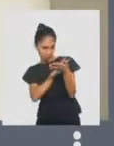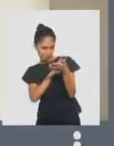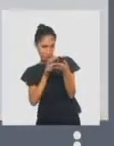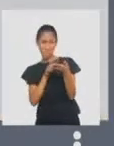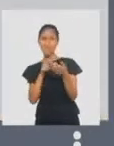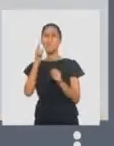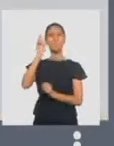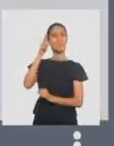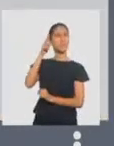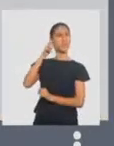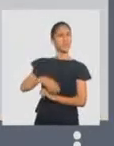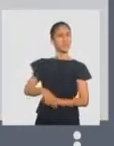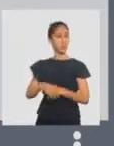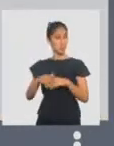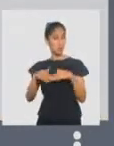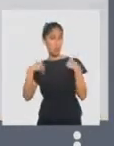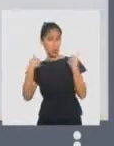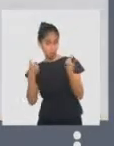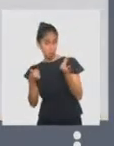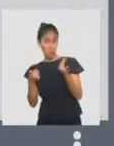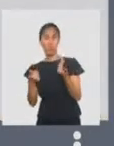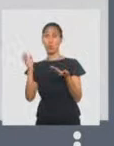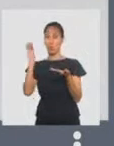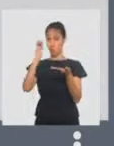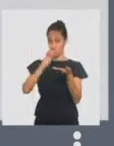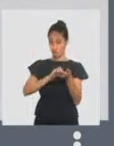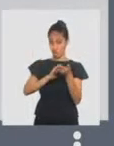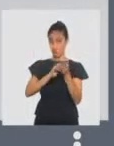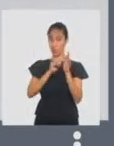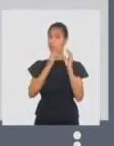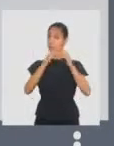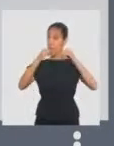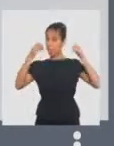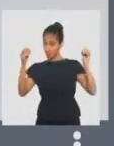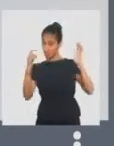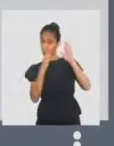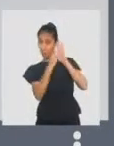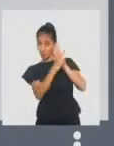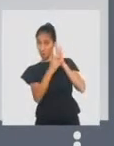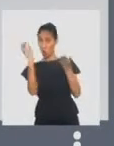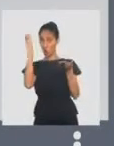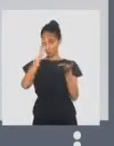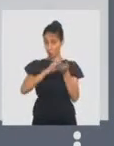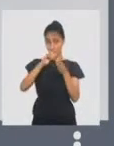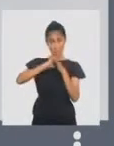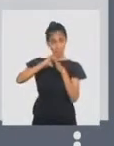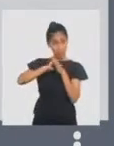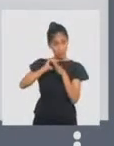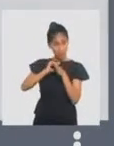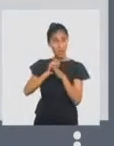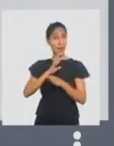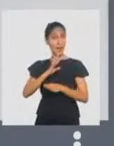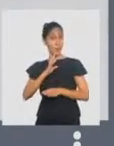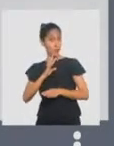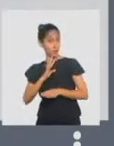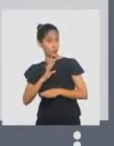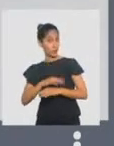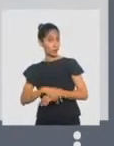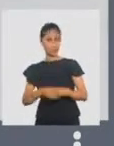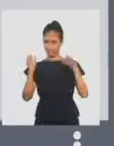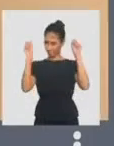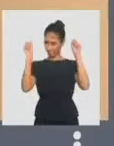más. ¡Miss González! ¿Podemos volver a ver las frases otra vez y practicar la